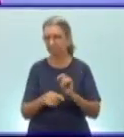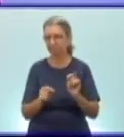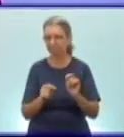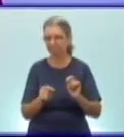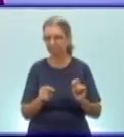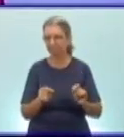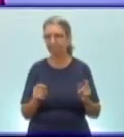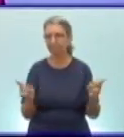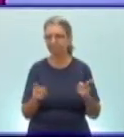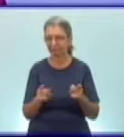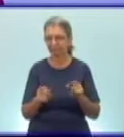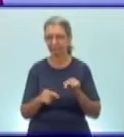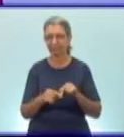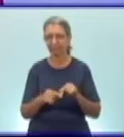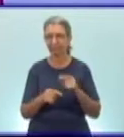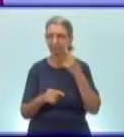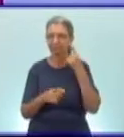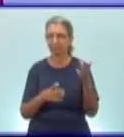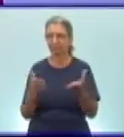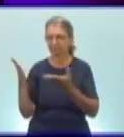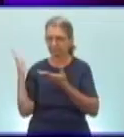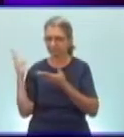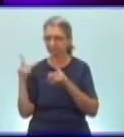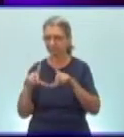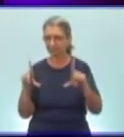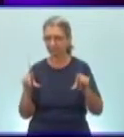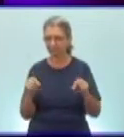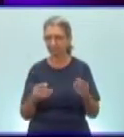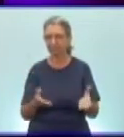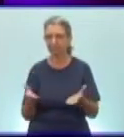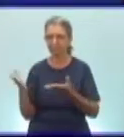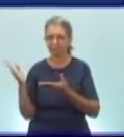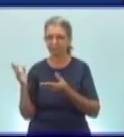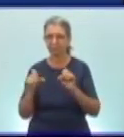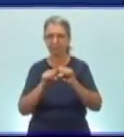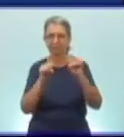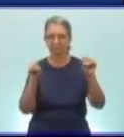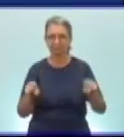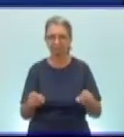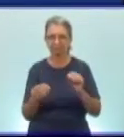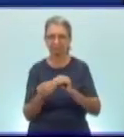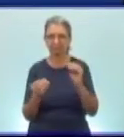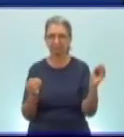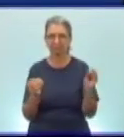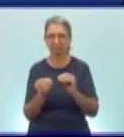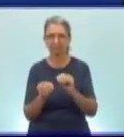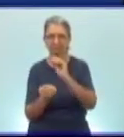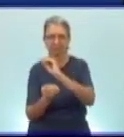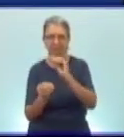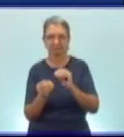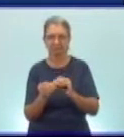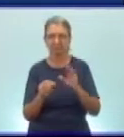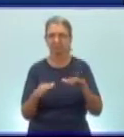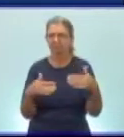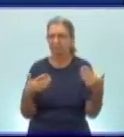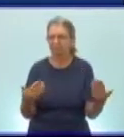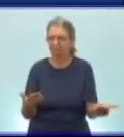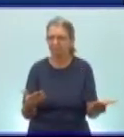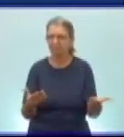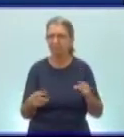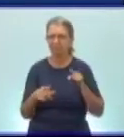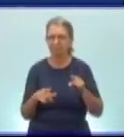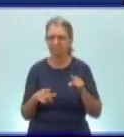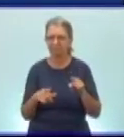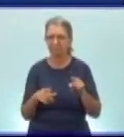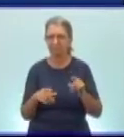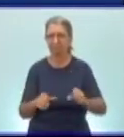nota. Veamos la siguiente diapositiva. Primero, con el sistema cuerpo-resorte. Ya hemos visto que el sistema cuerpo-resorte